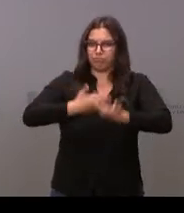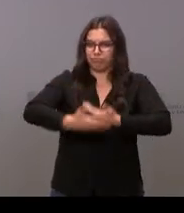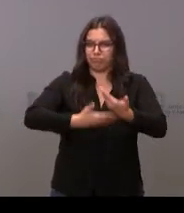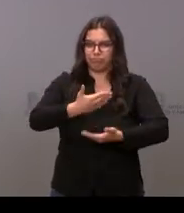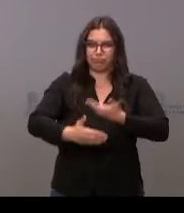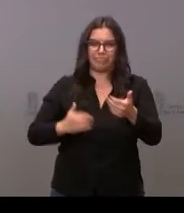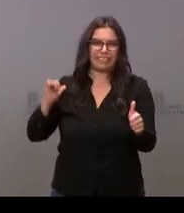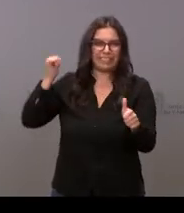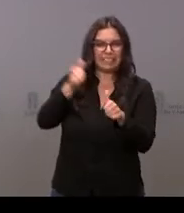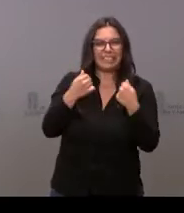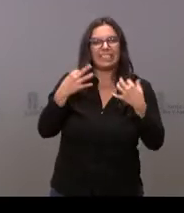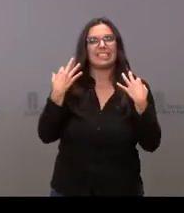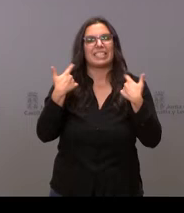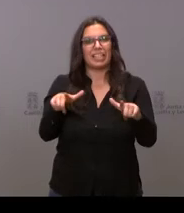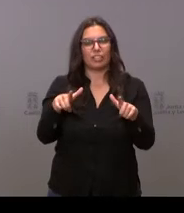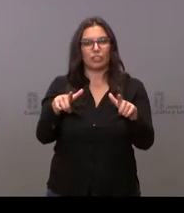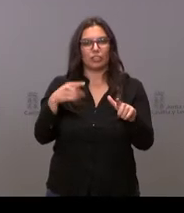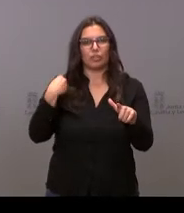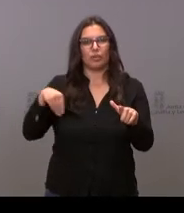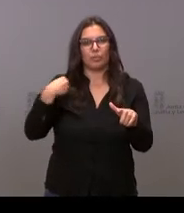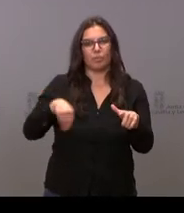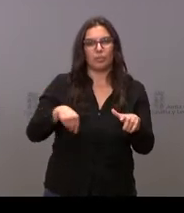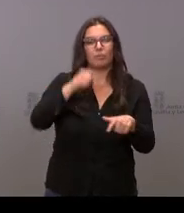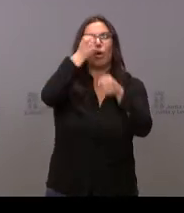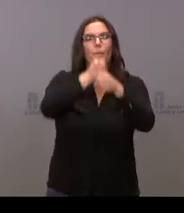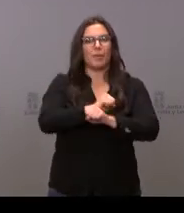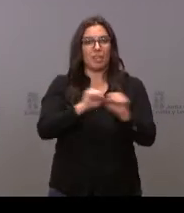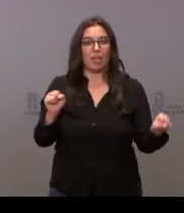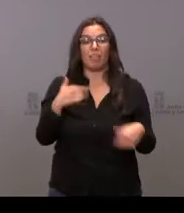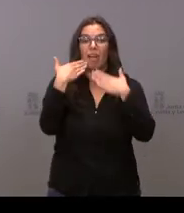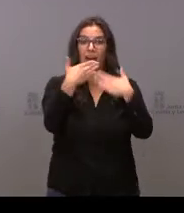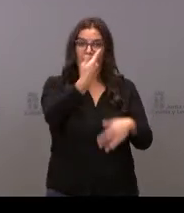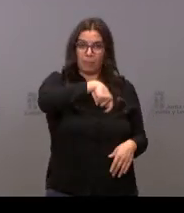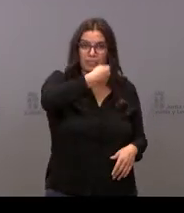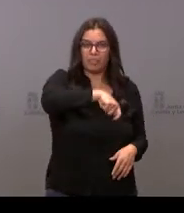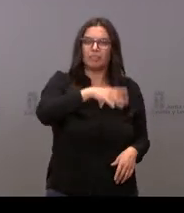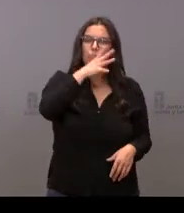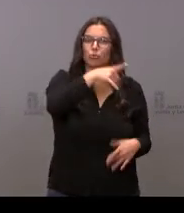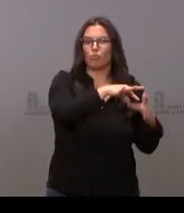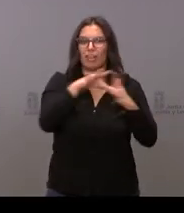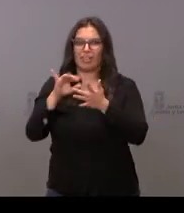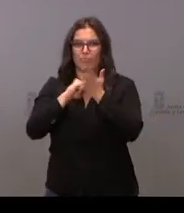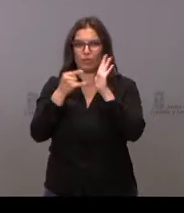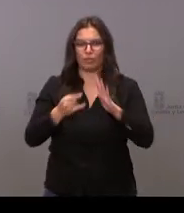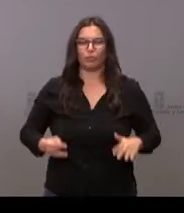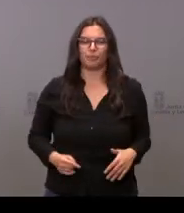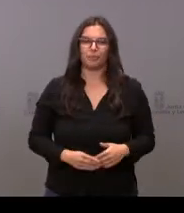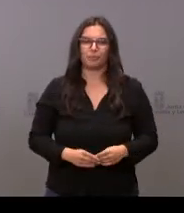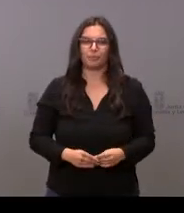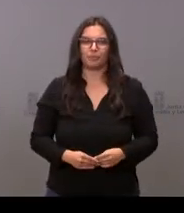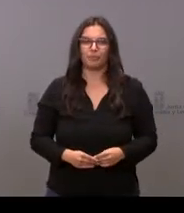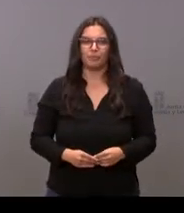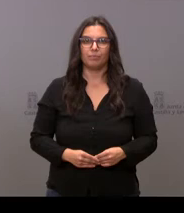en el sector de peñalta gracias presidente por abanderar este proyecto y